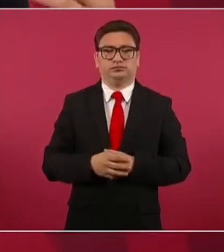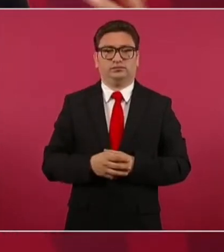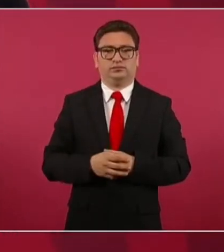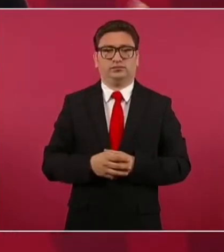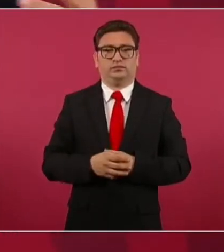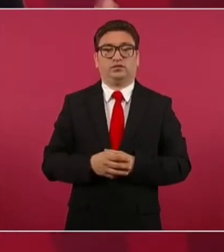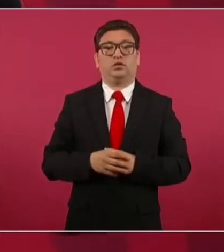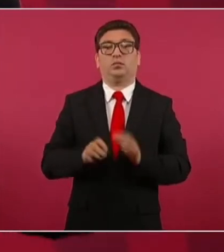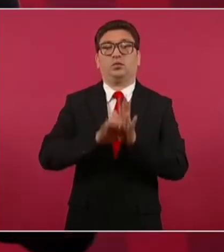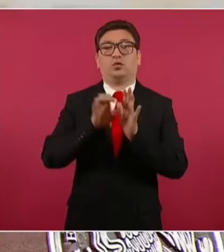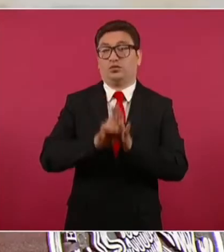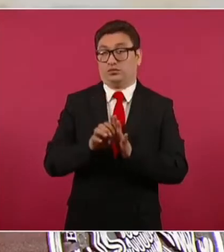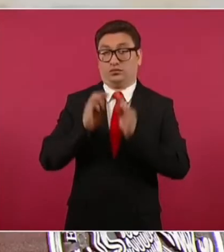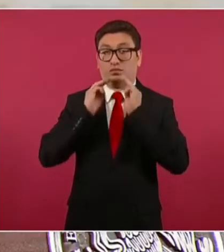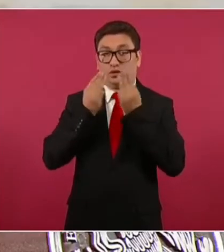eran decomisos